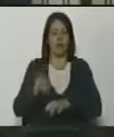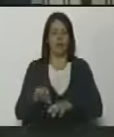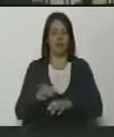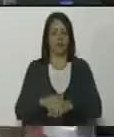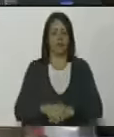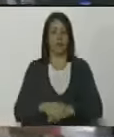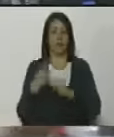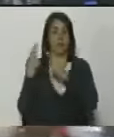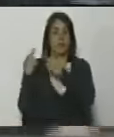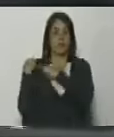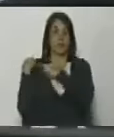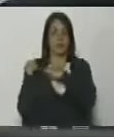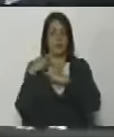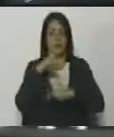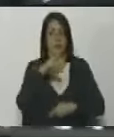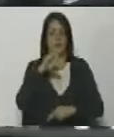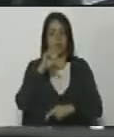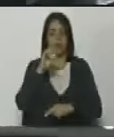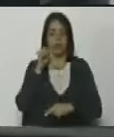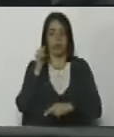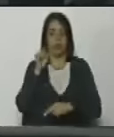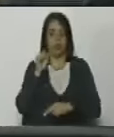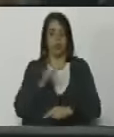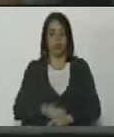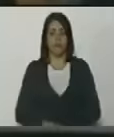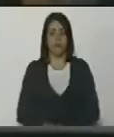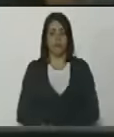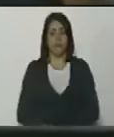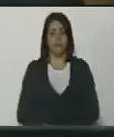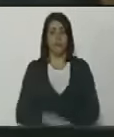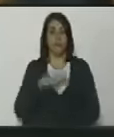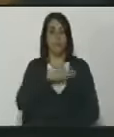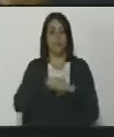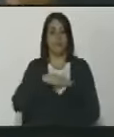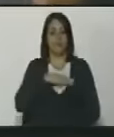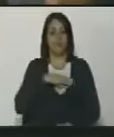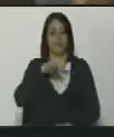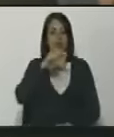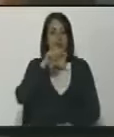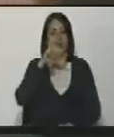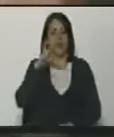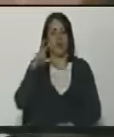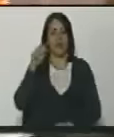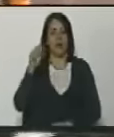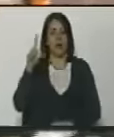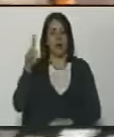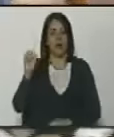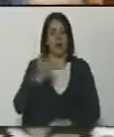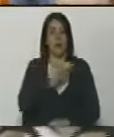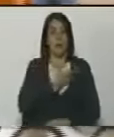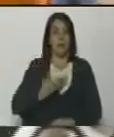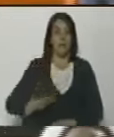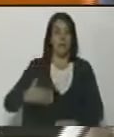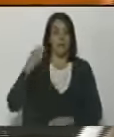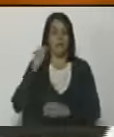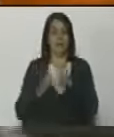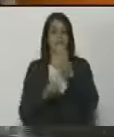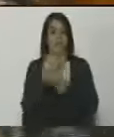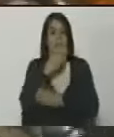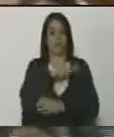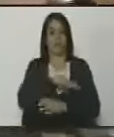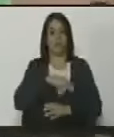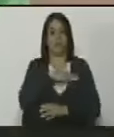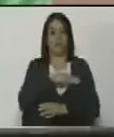su representante Rosa Mancilia, y por la Misión Nevada nos acompaña la presidenta de la Fundación